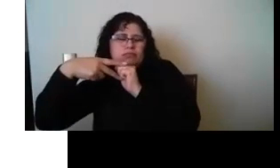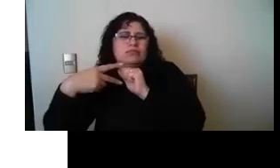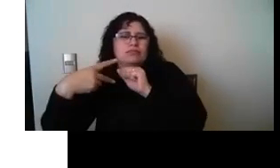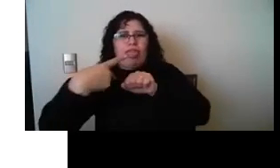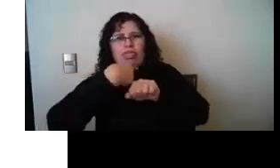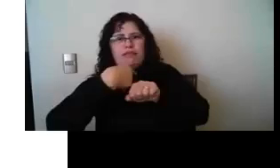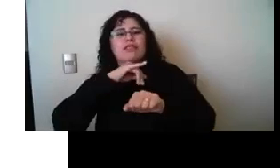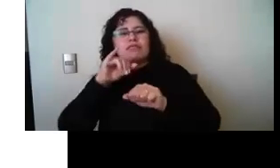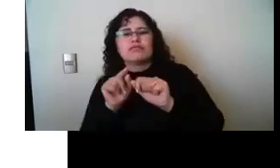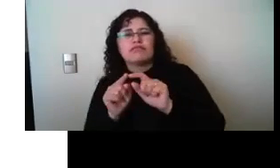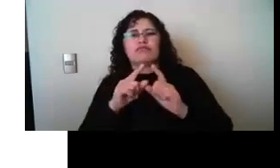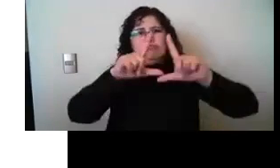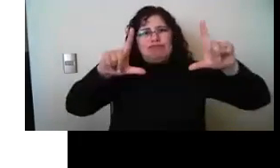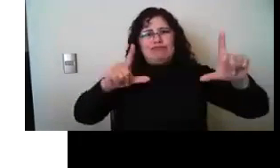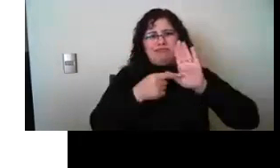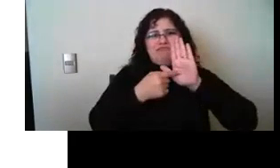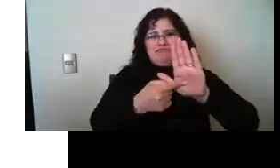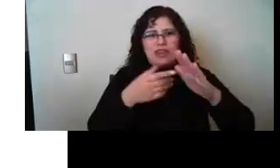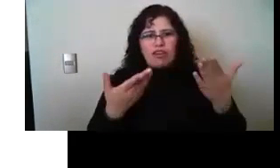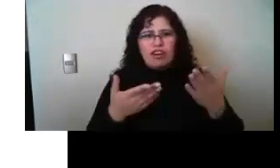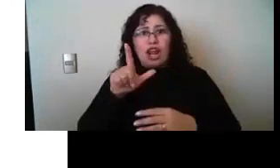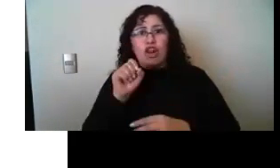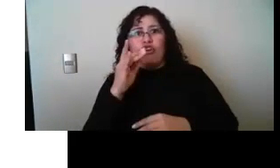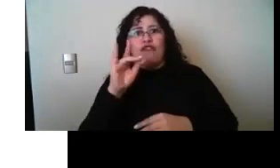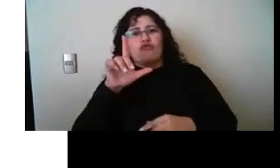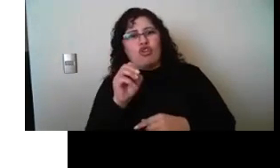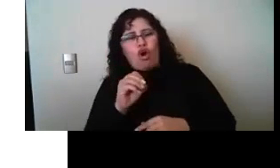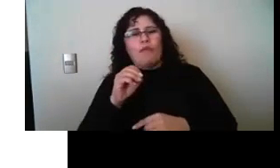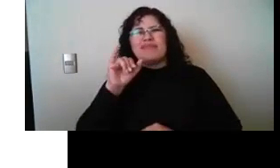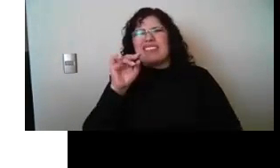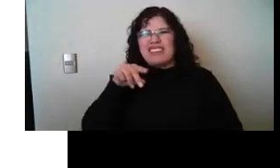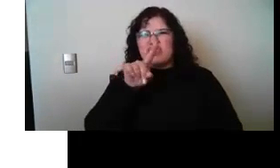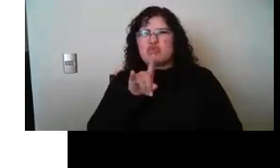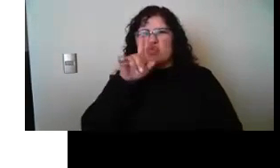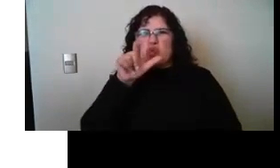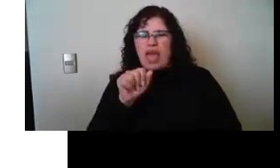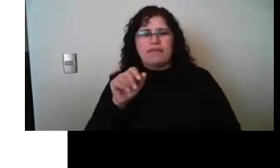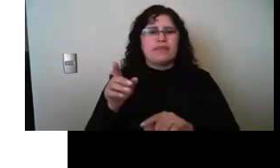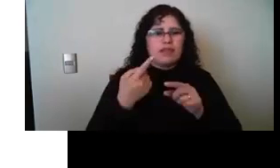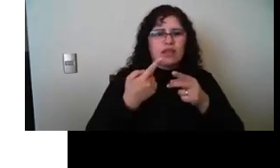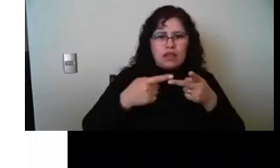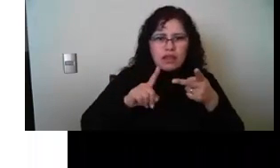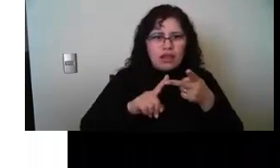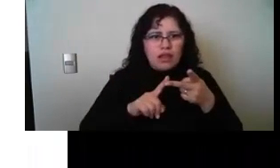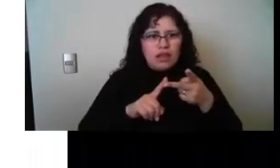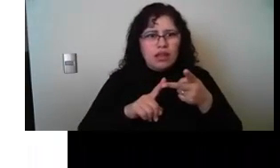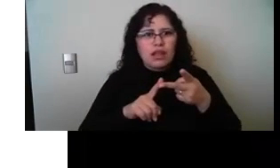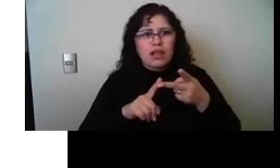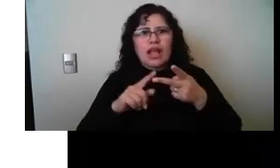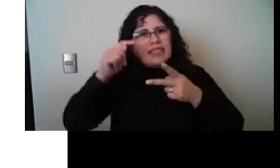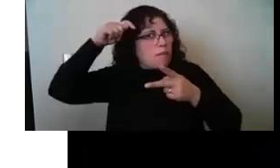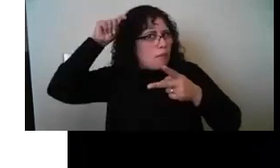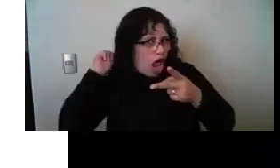la ínsula, por tanto esto es lóbulo temporal, lóbulo de la ínsula, y esto es